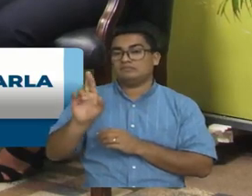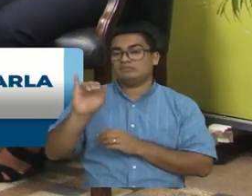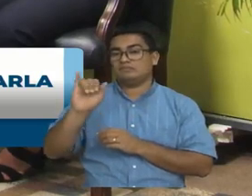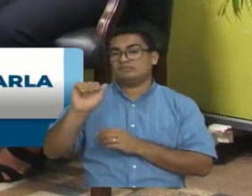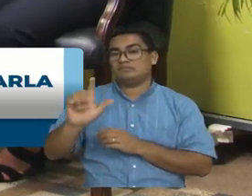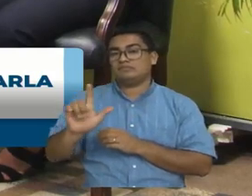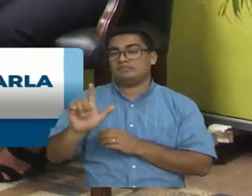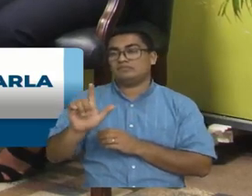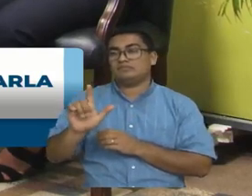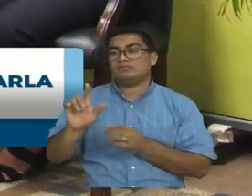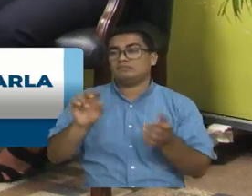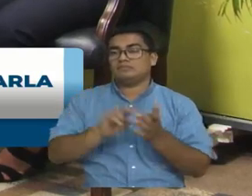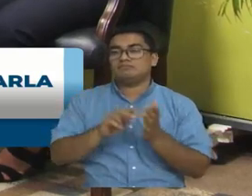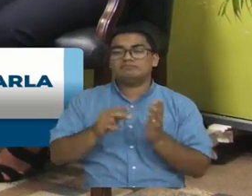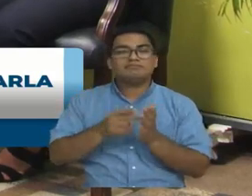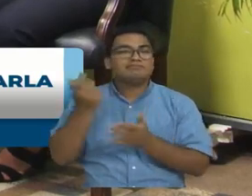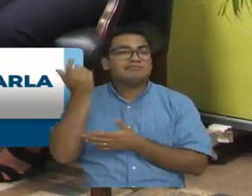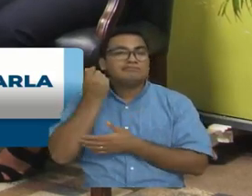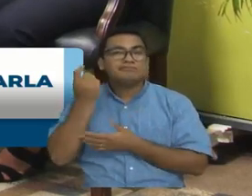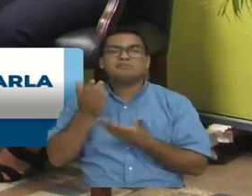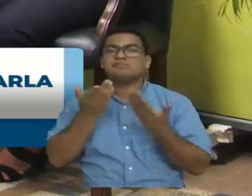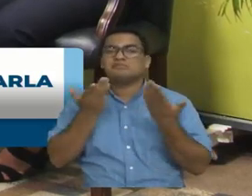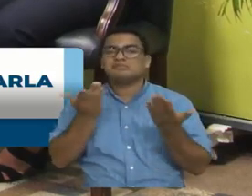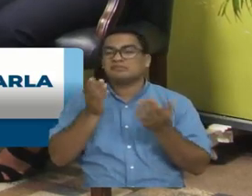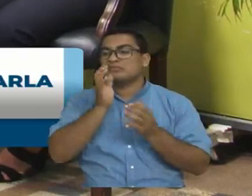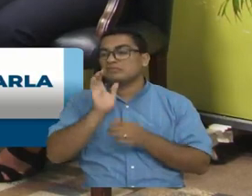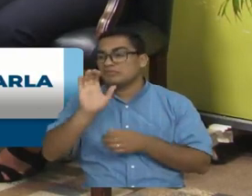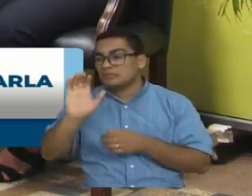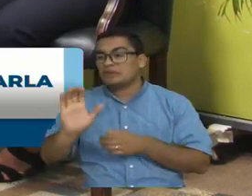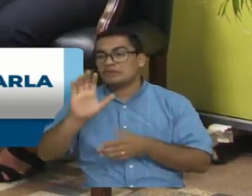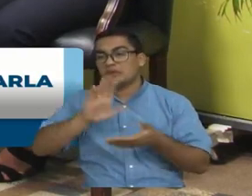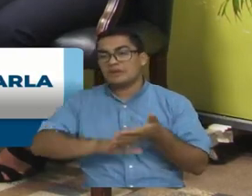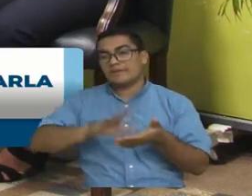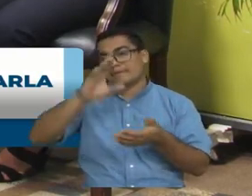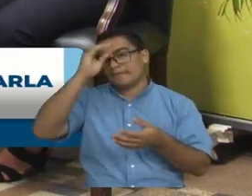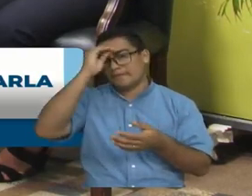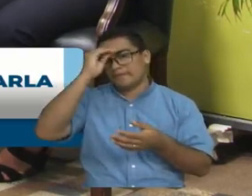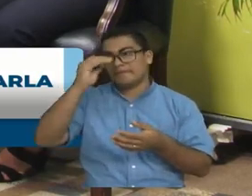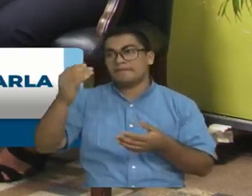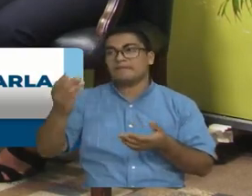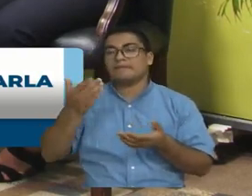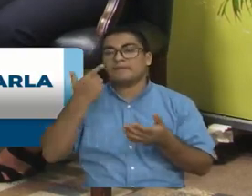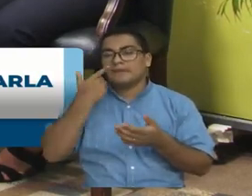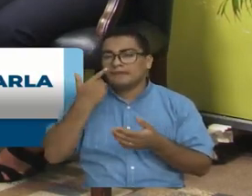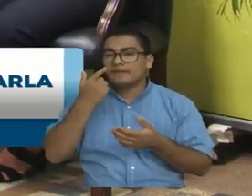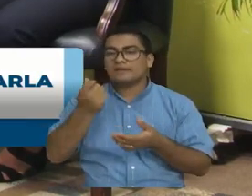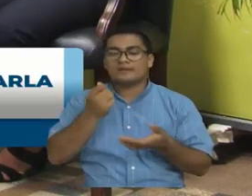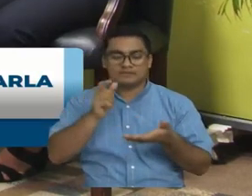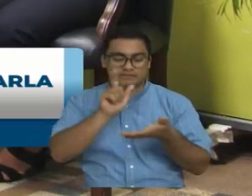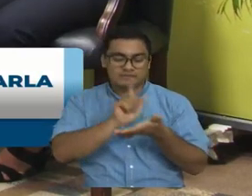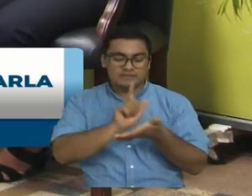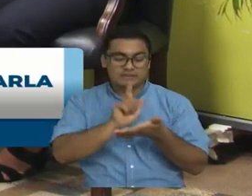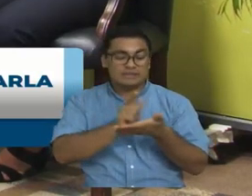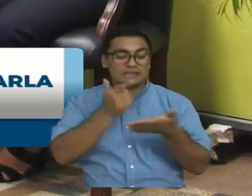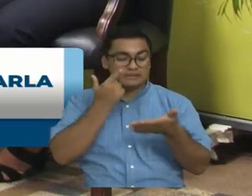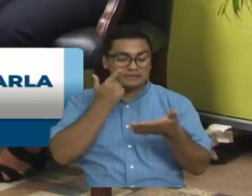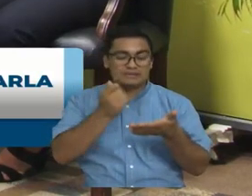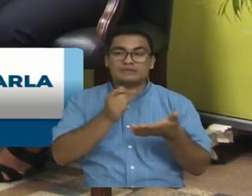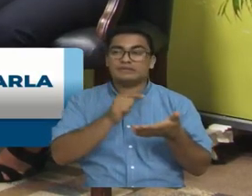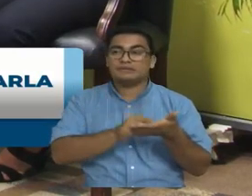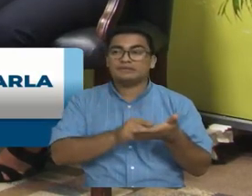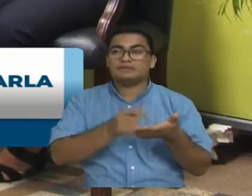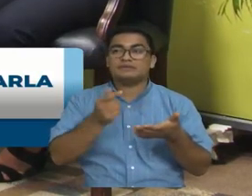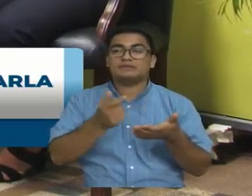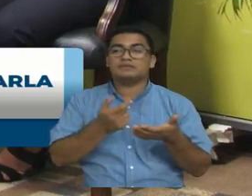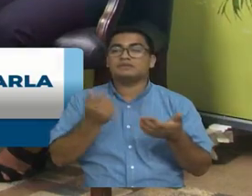La discriminación auditiva, para que el niño aprenda por sonido a reconocer las letras. Entonces, ¿qué